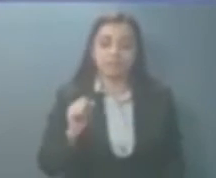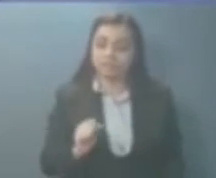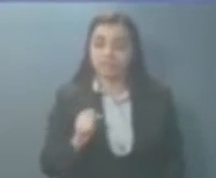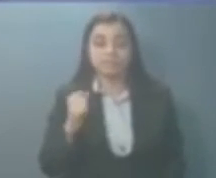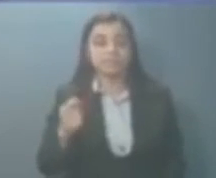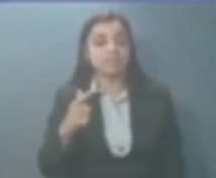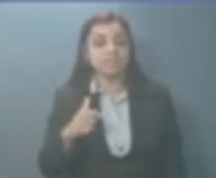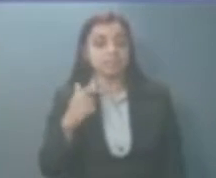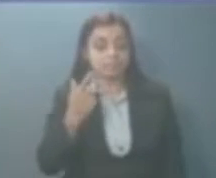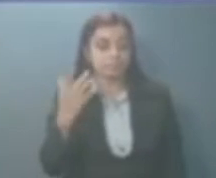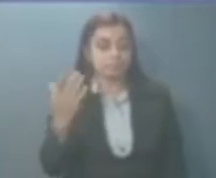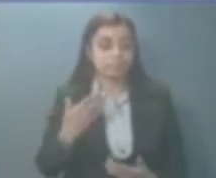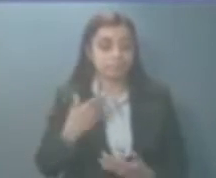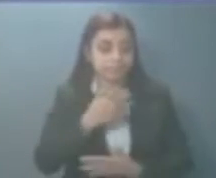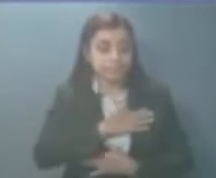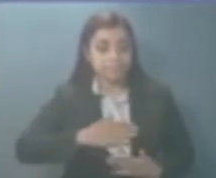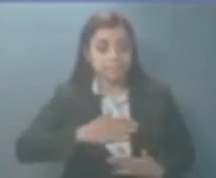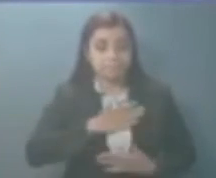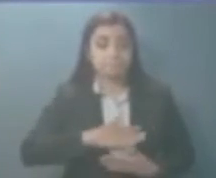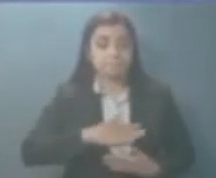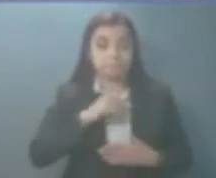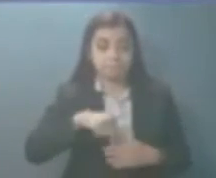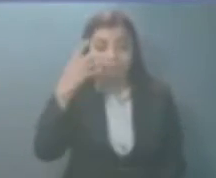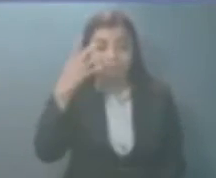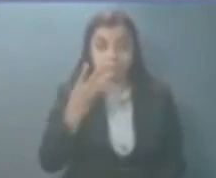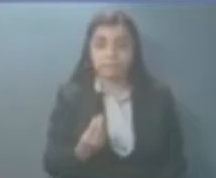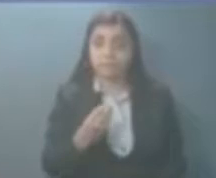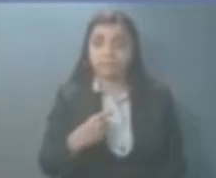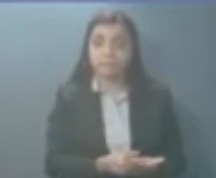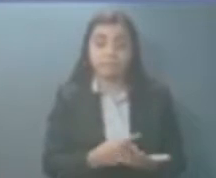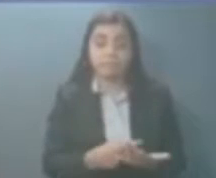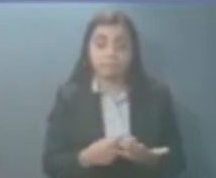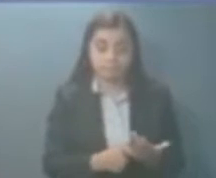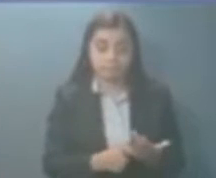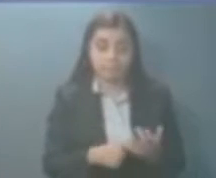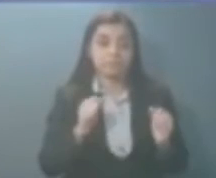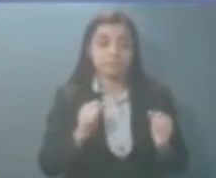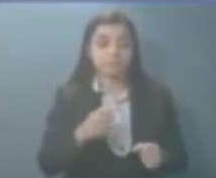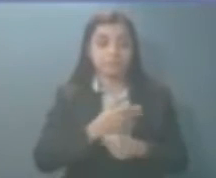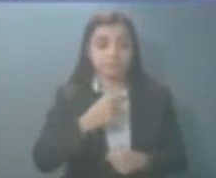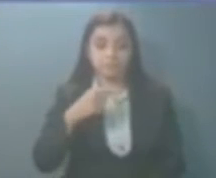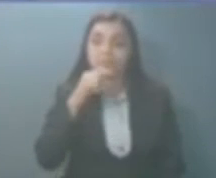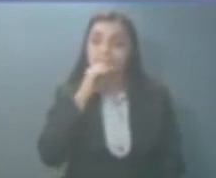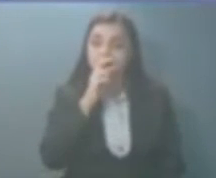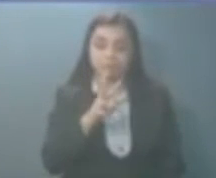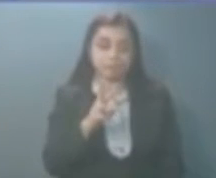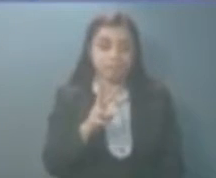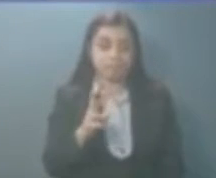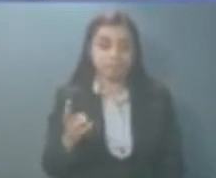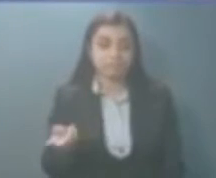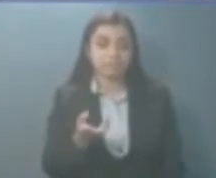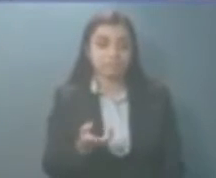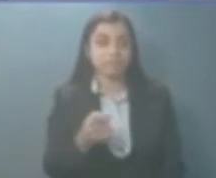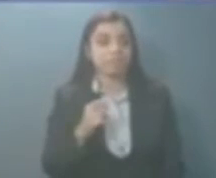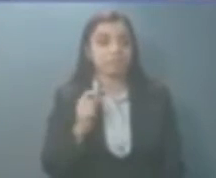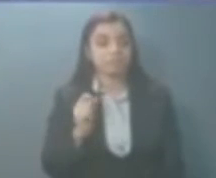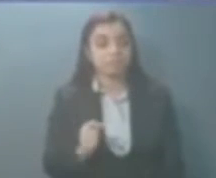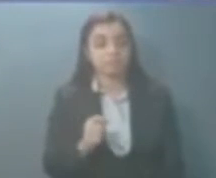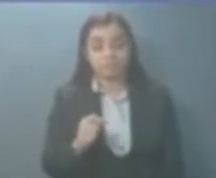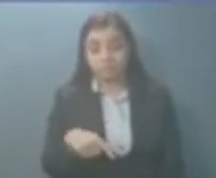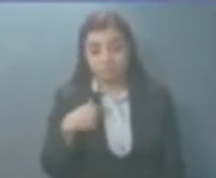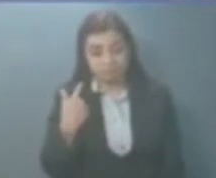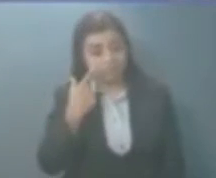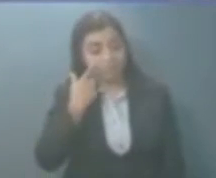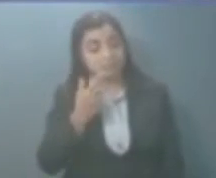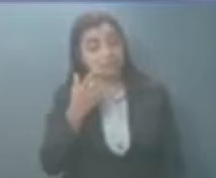mucho regocijo este día como grupo parlamentario del FMLN y la iniciativa que